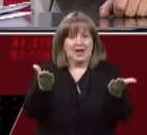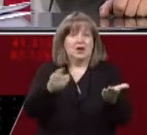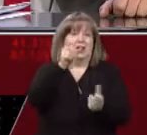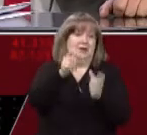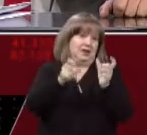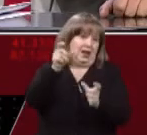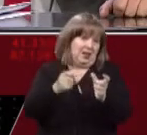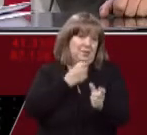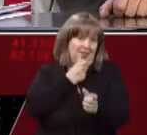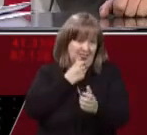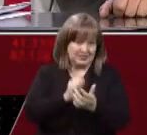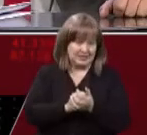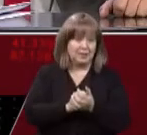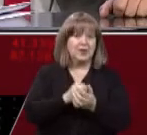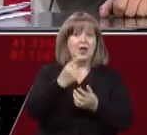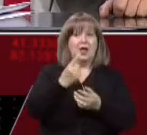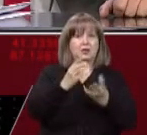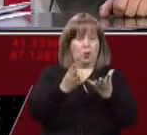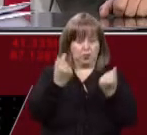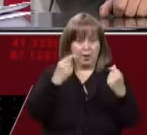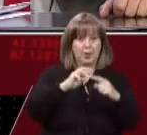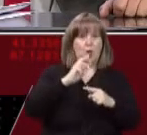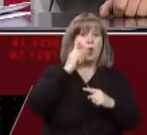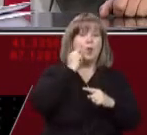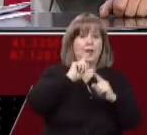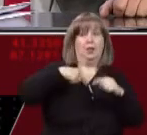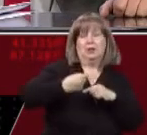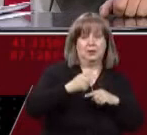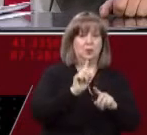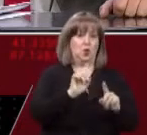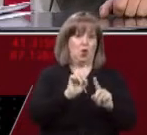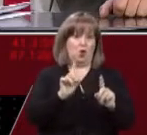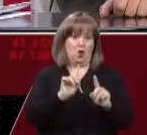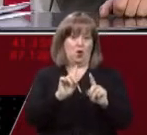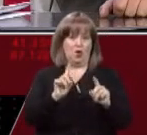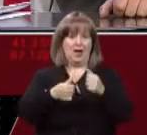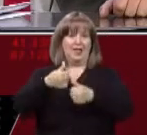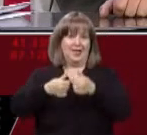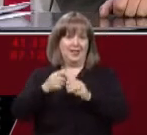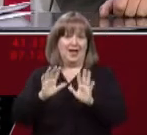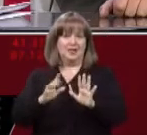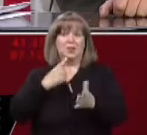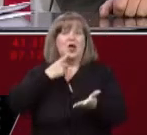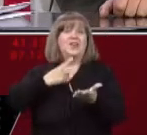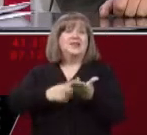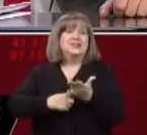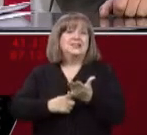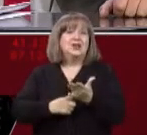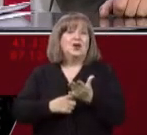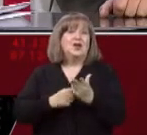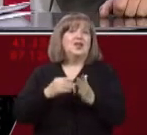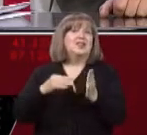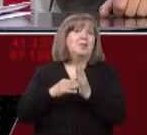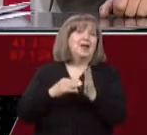mendocinos. Okay. Esto no se hace de un día para el otro. Una candidatura, no digo que se haga de un día para el otro, pero son decisiones que dependen del